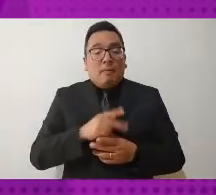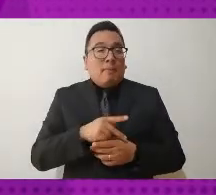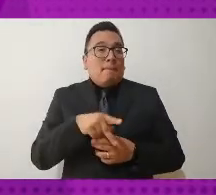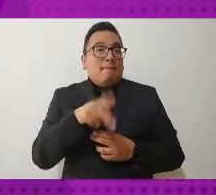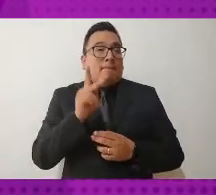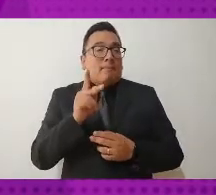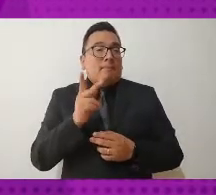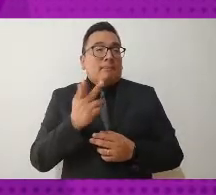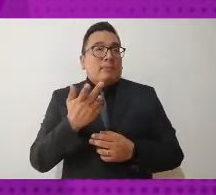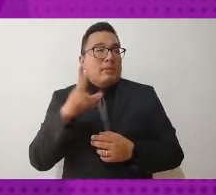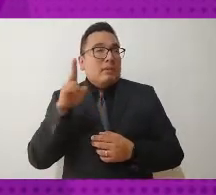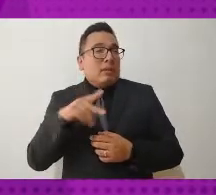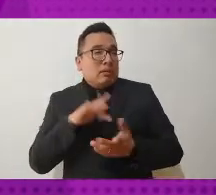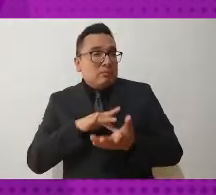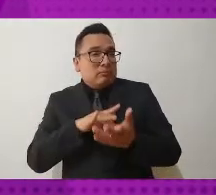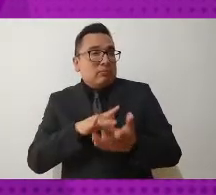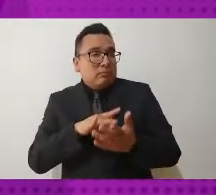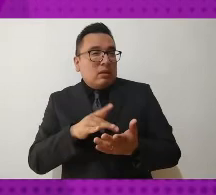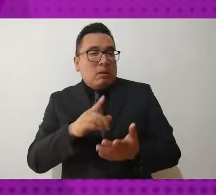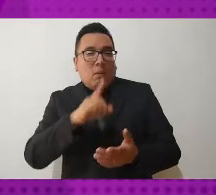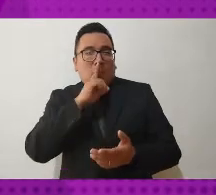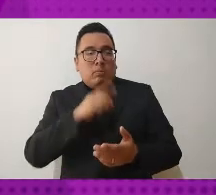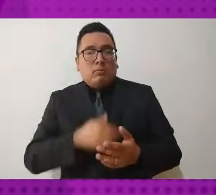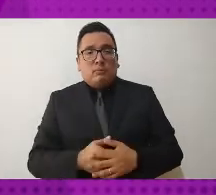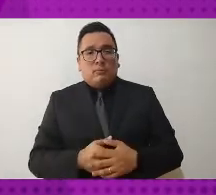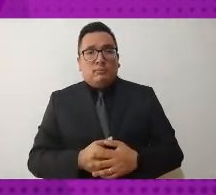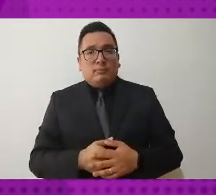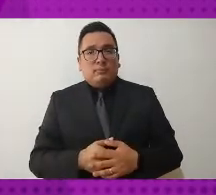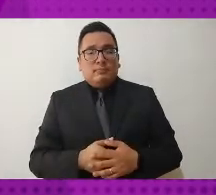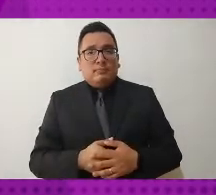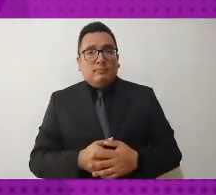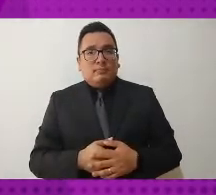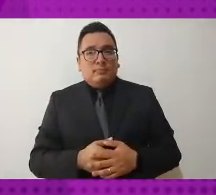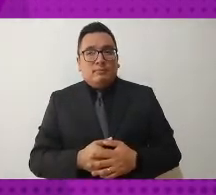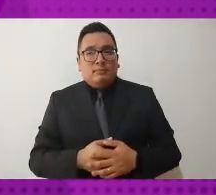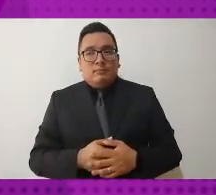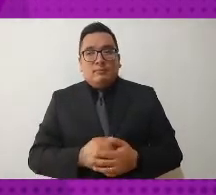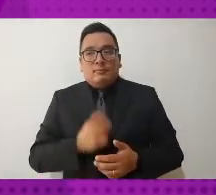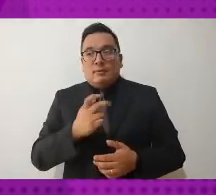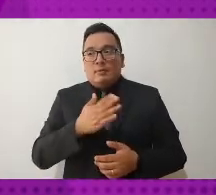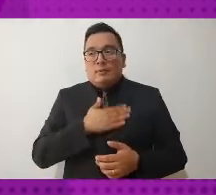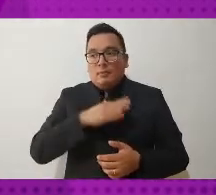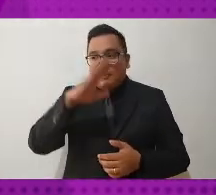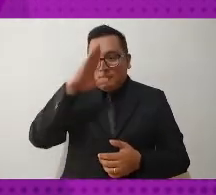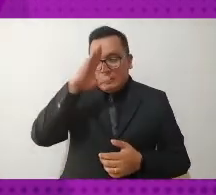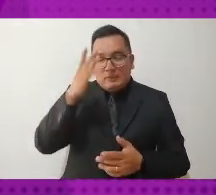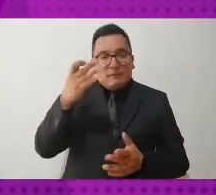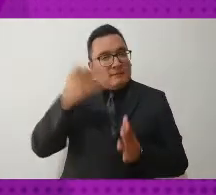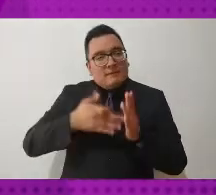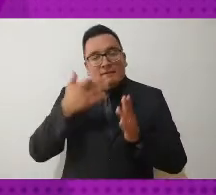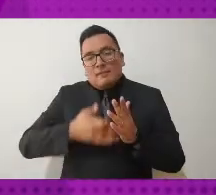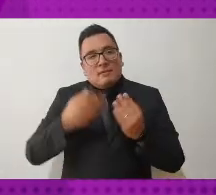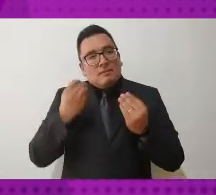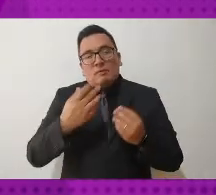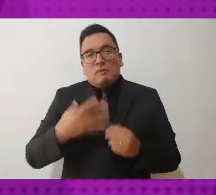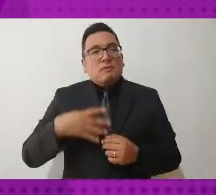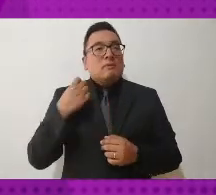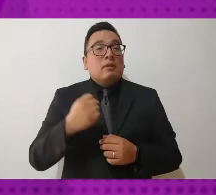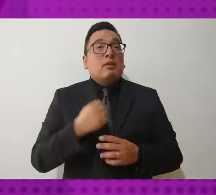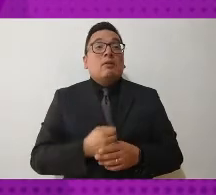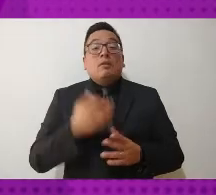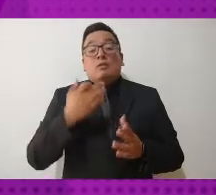no para realmente apoyar a la comunidad Entonces mi evaluación sería que aún falta muchísimo trabajo Por hacer en ese tema